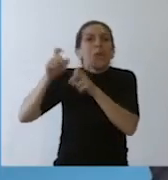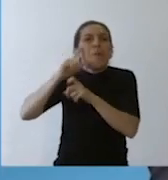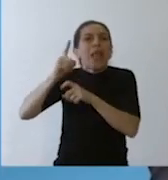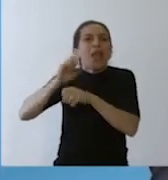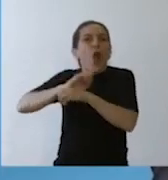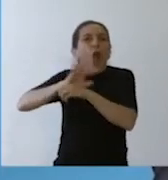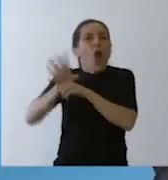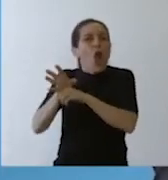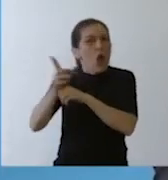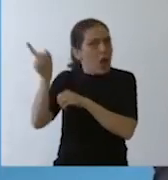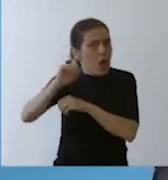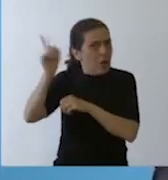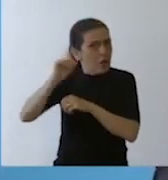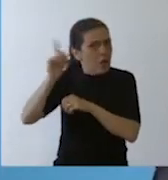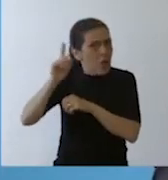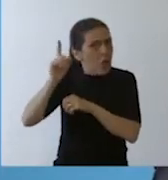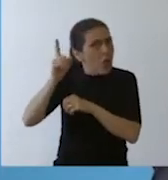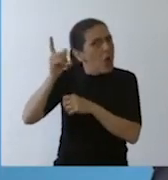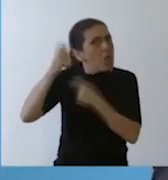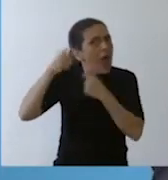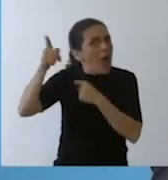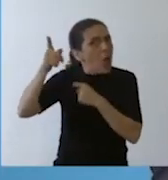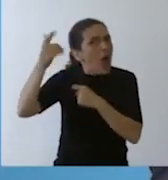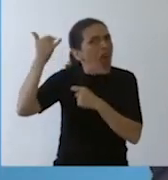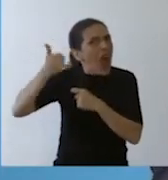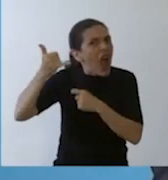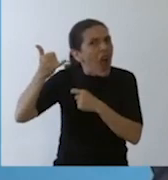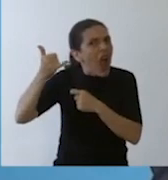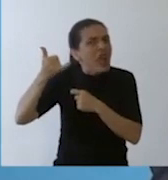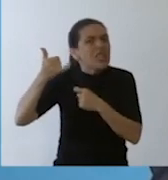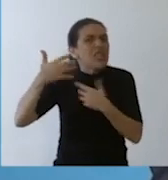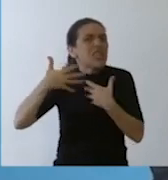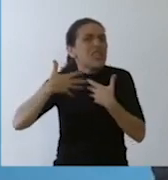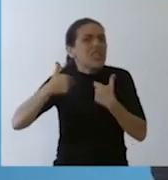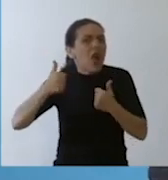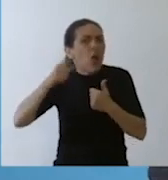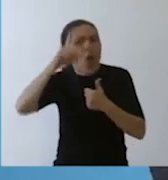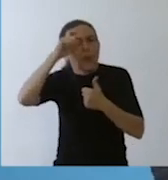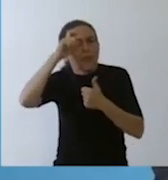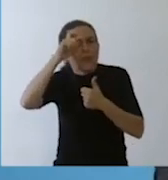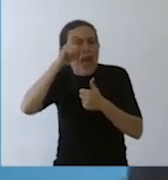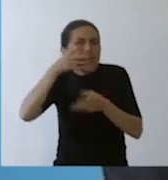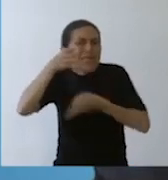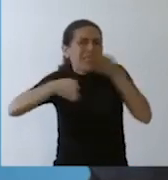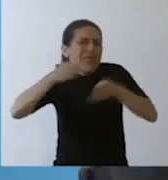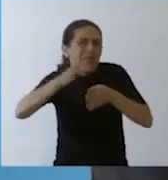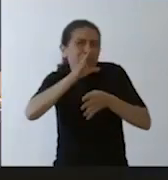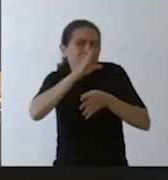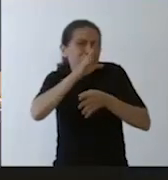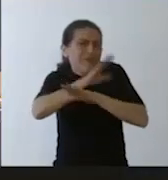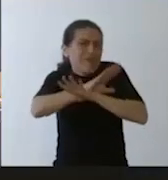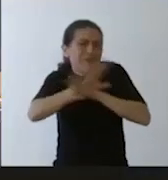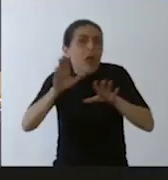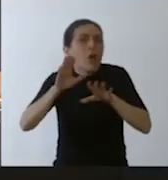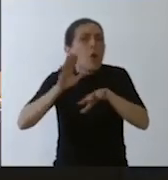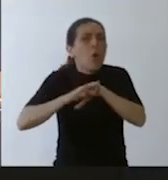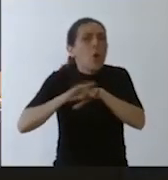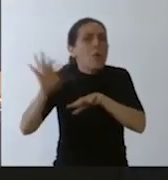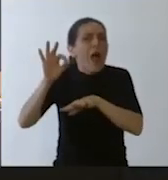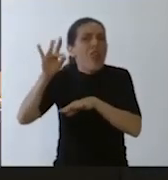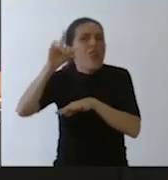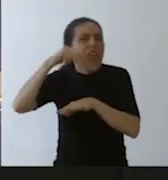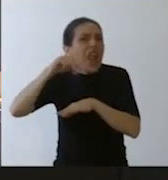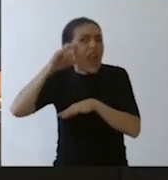sino esencialmente porque tiene estresado el sistema de salud como consecuencia del dengue. Entonces no quiere que le